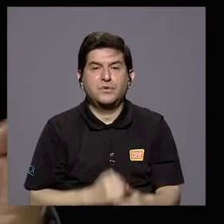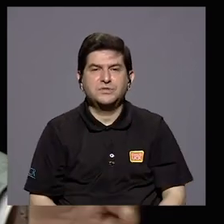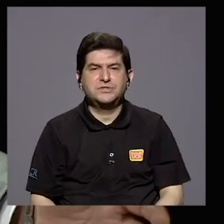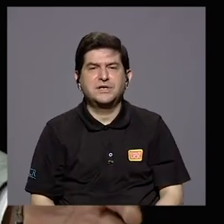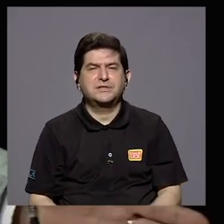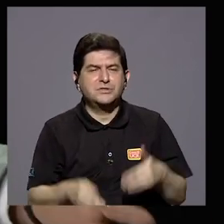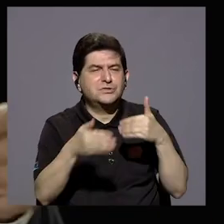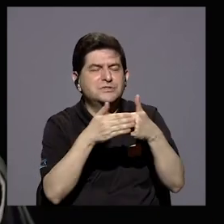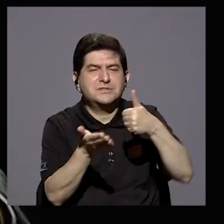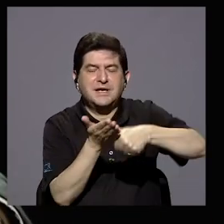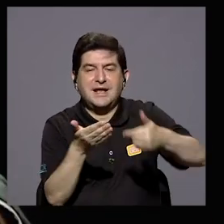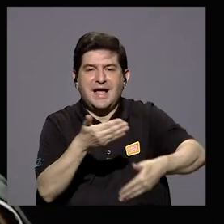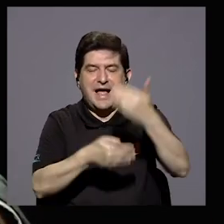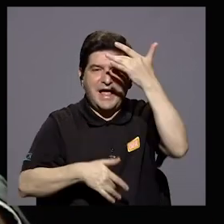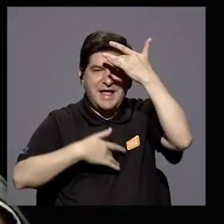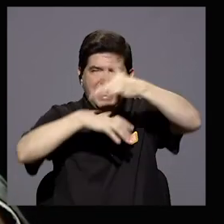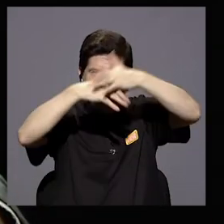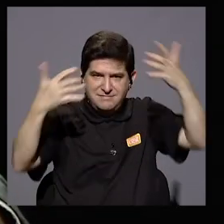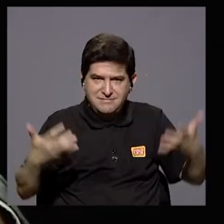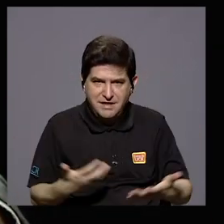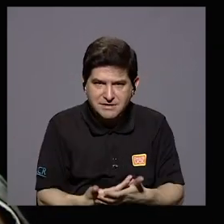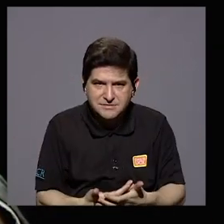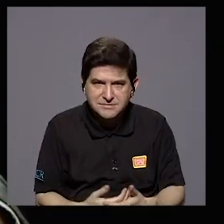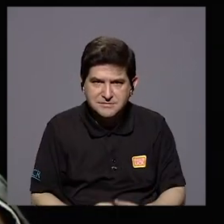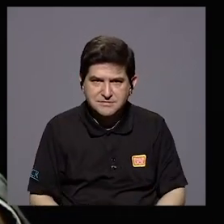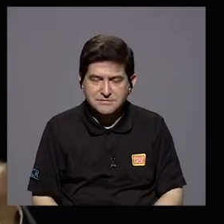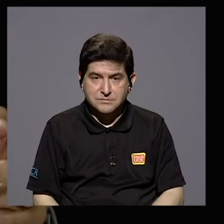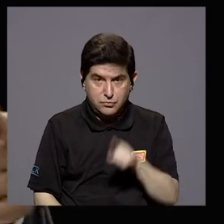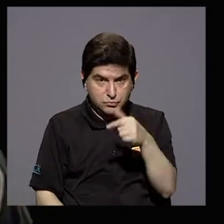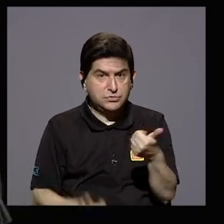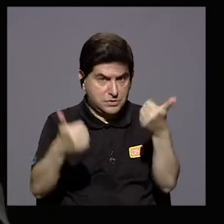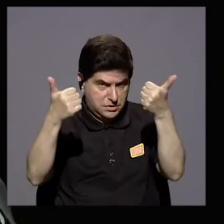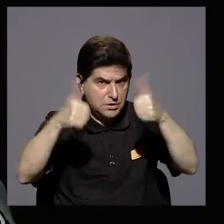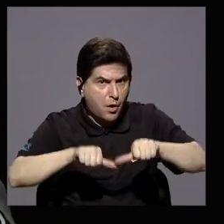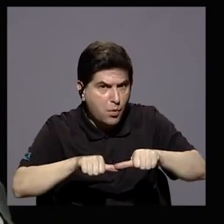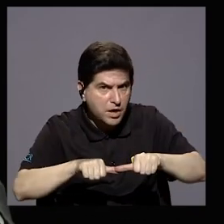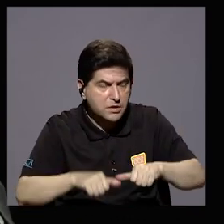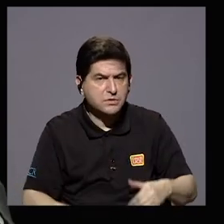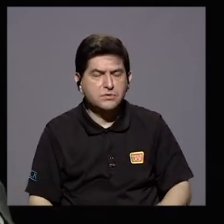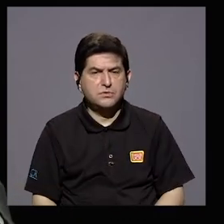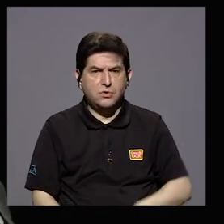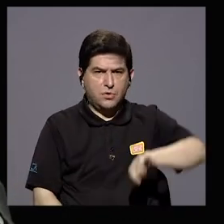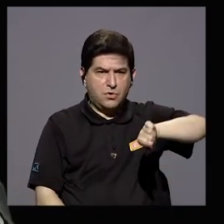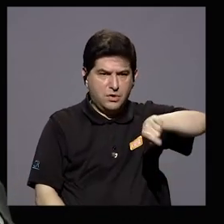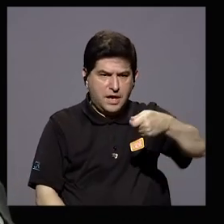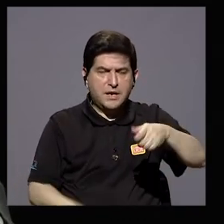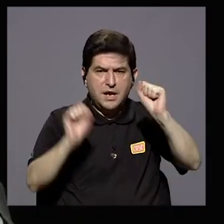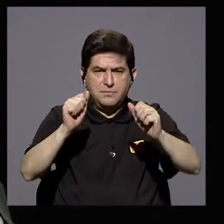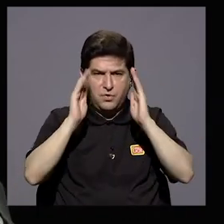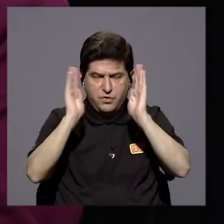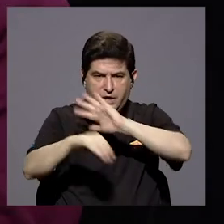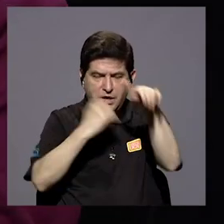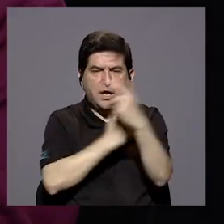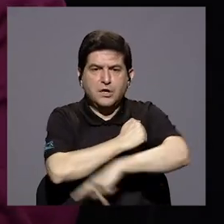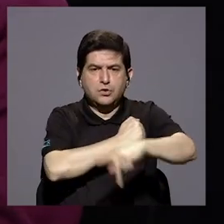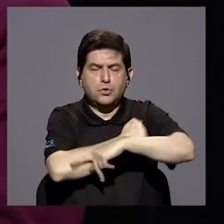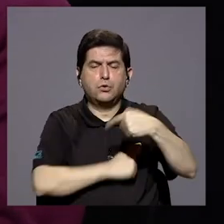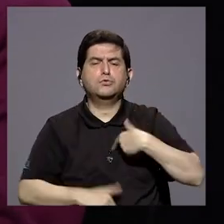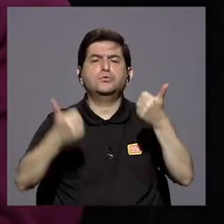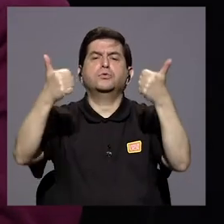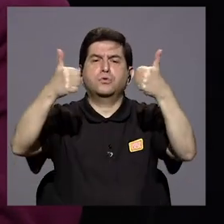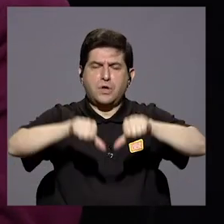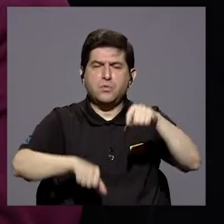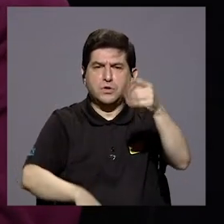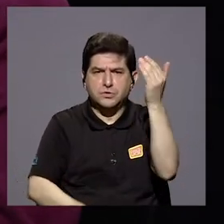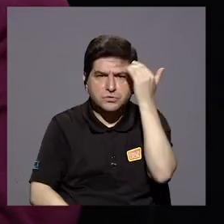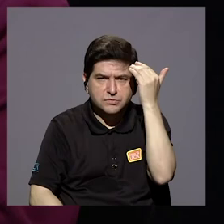que estaba próximo a votarse antes de pandemia. ¿Usted estaría de acuerdo con que el canal tenga cobertura en todo el territorio nacional? Yo estoy de acuerdo